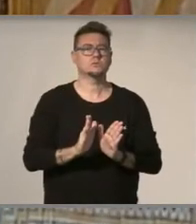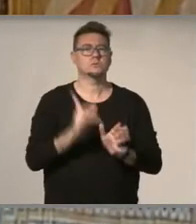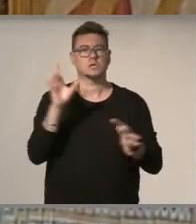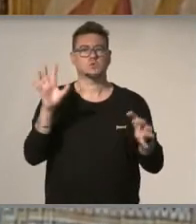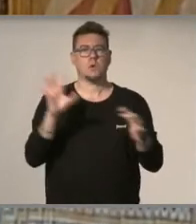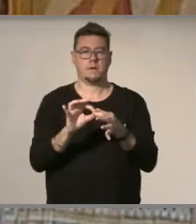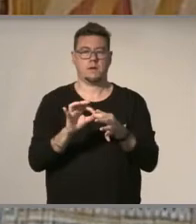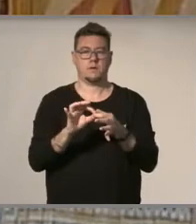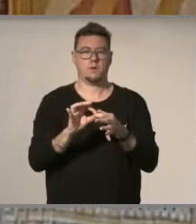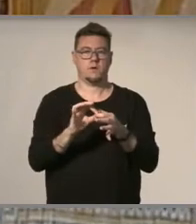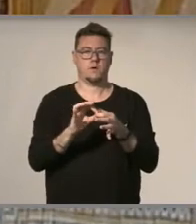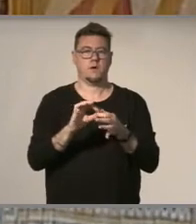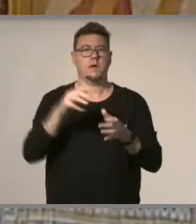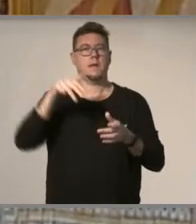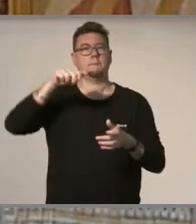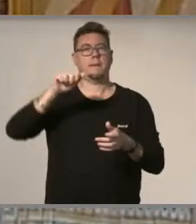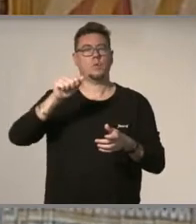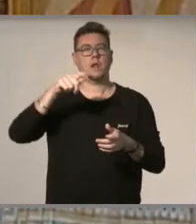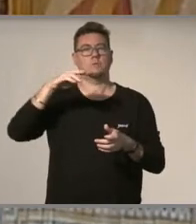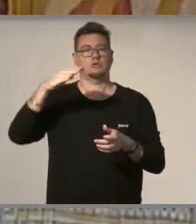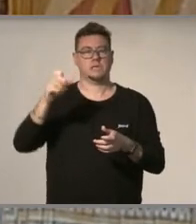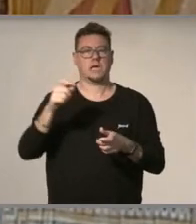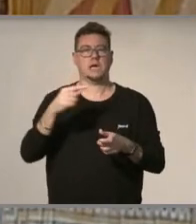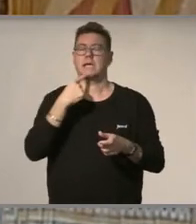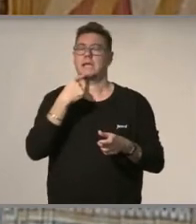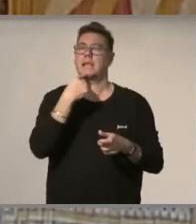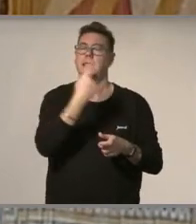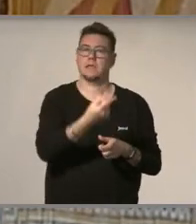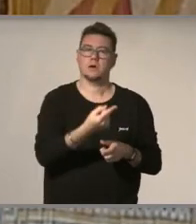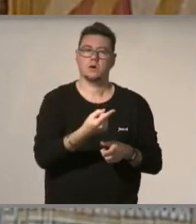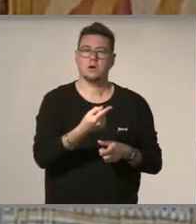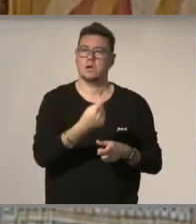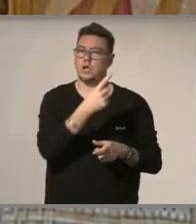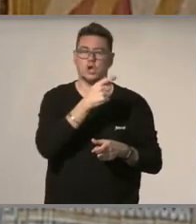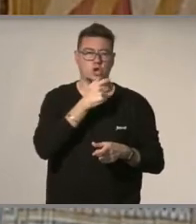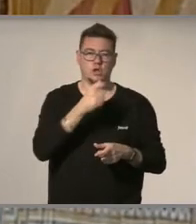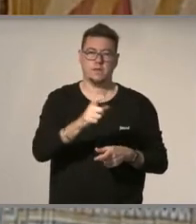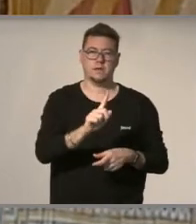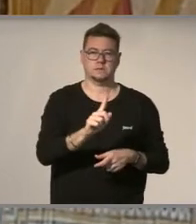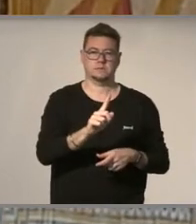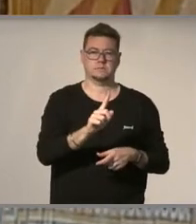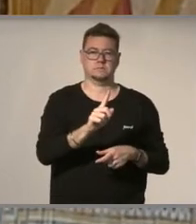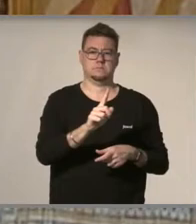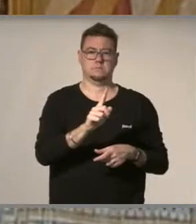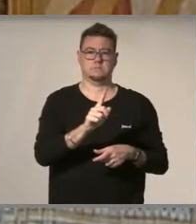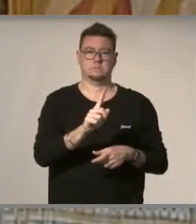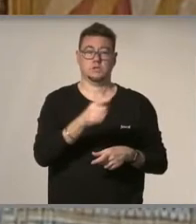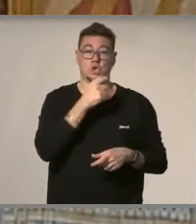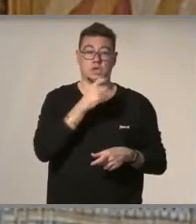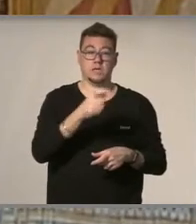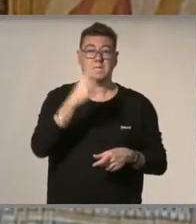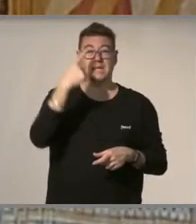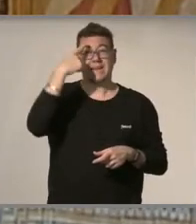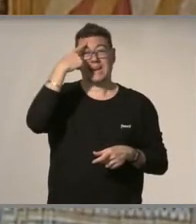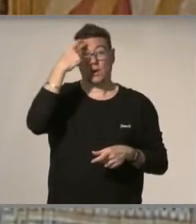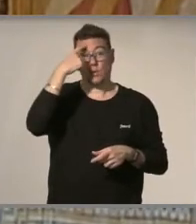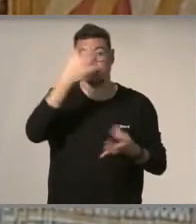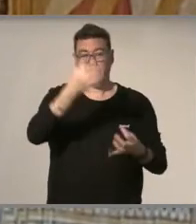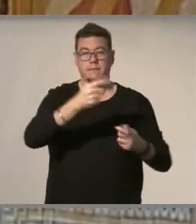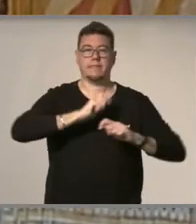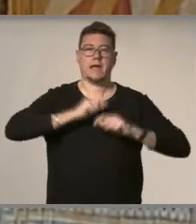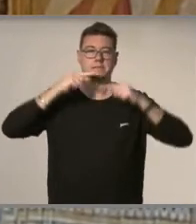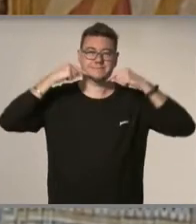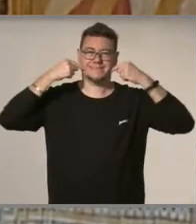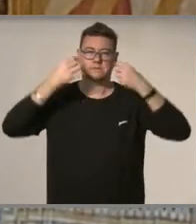amigo, de Manuel Broseta, y les dijo: no odiéis, que su recuerdo os haga siempre